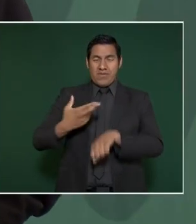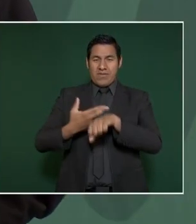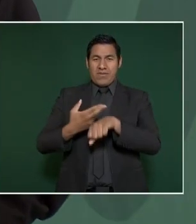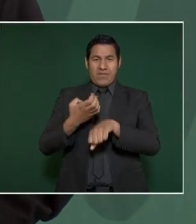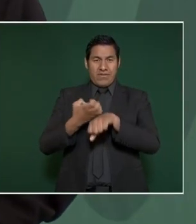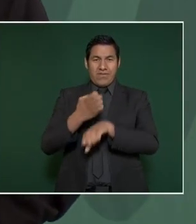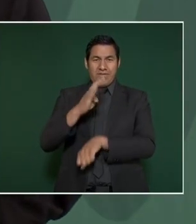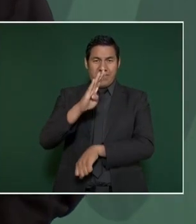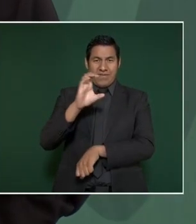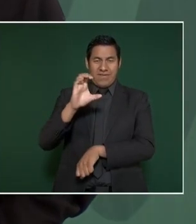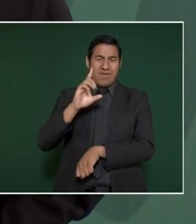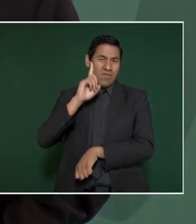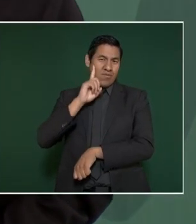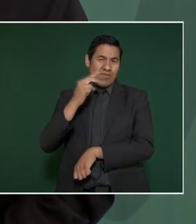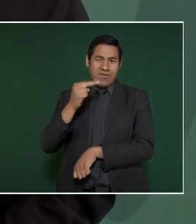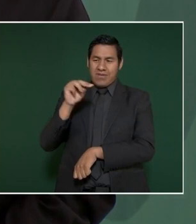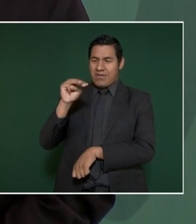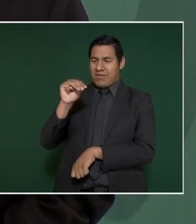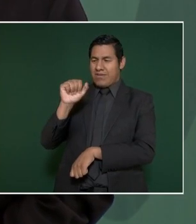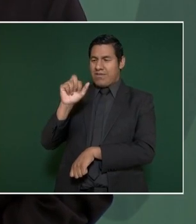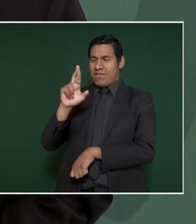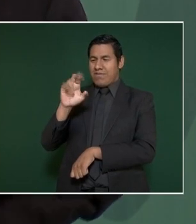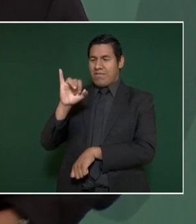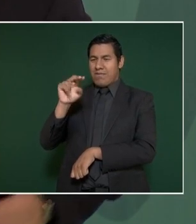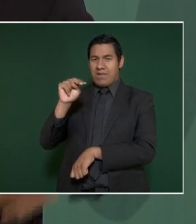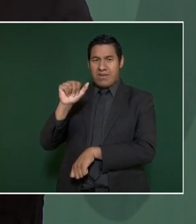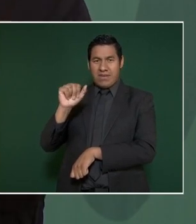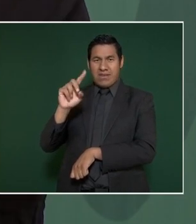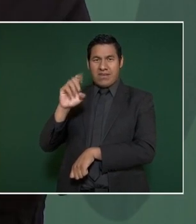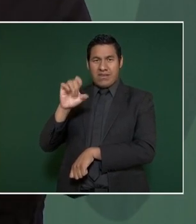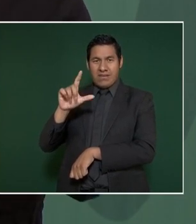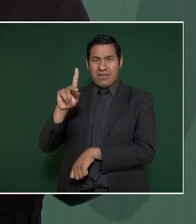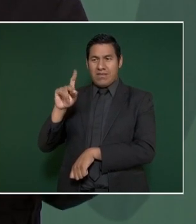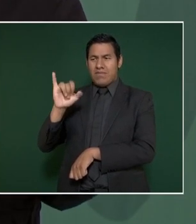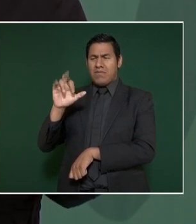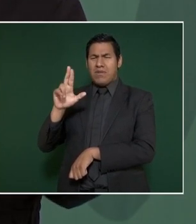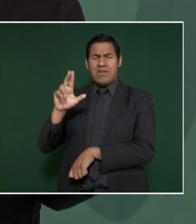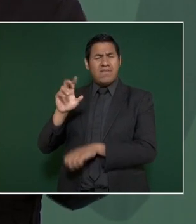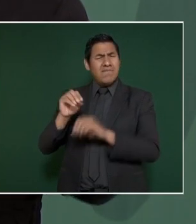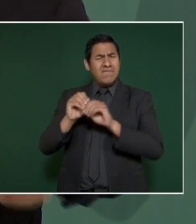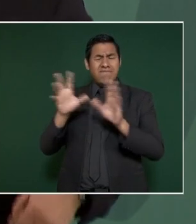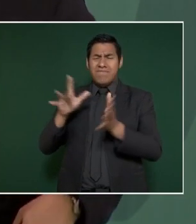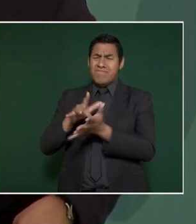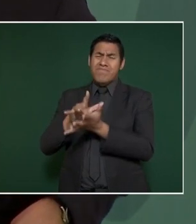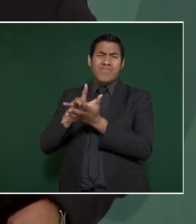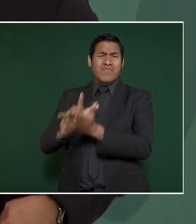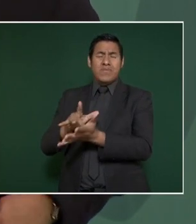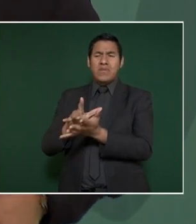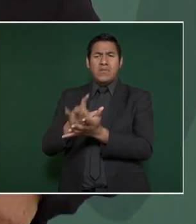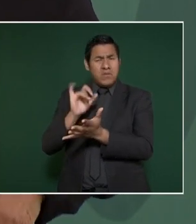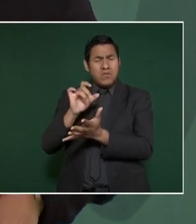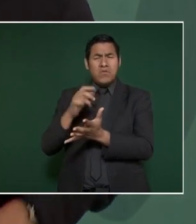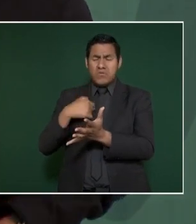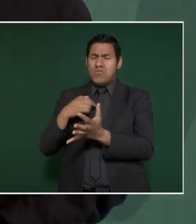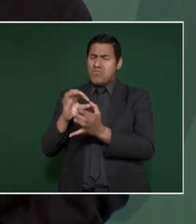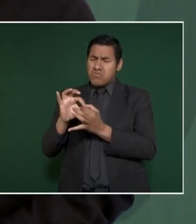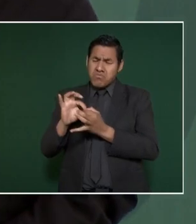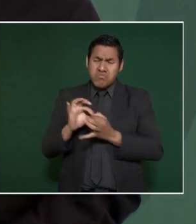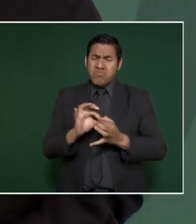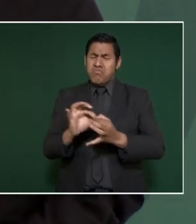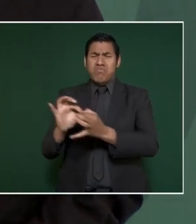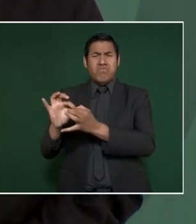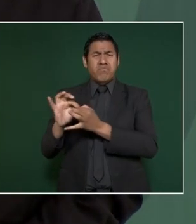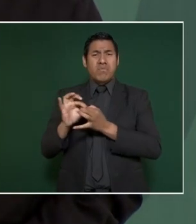California Marina del Pilar y estamos trabajando forma coordinada aquí en